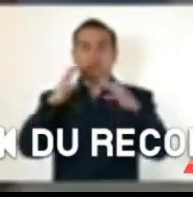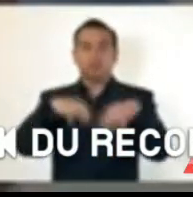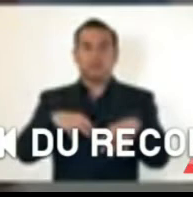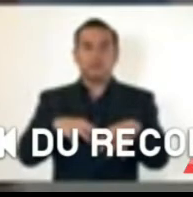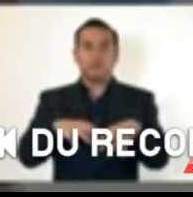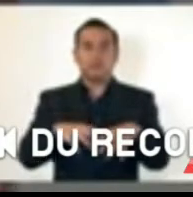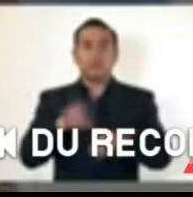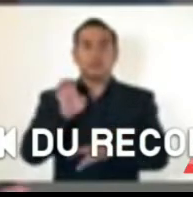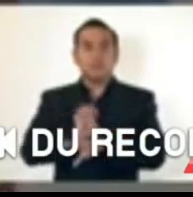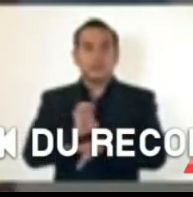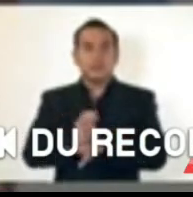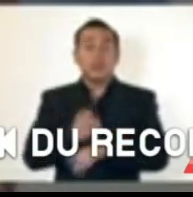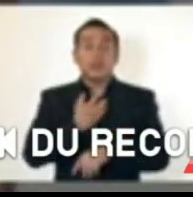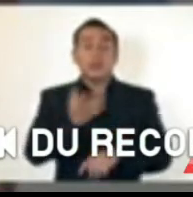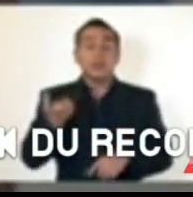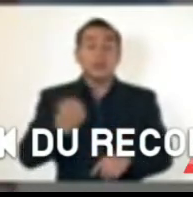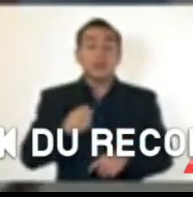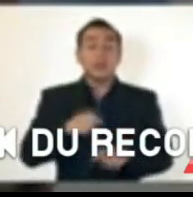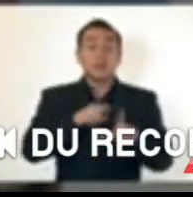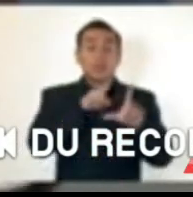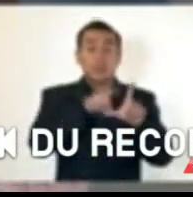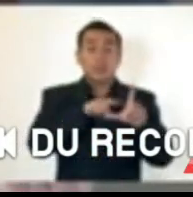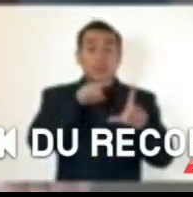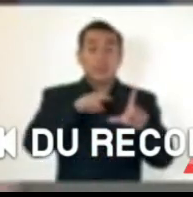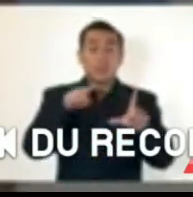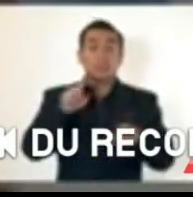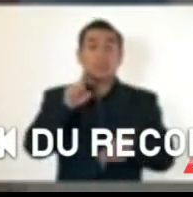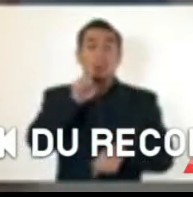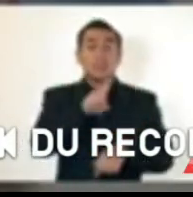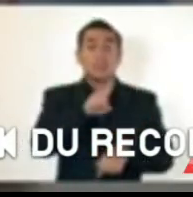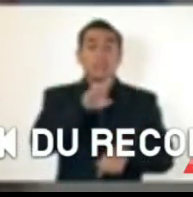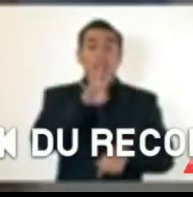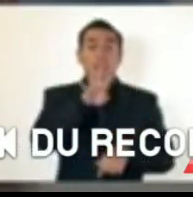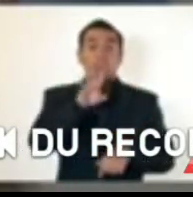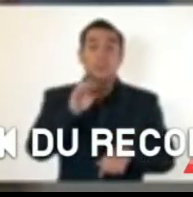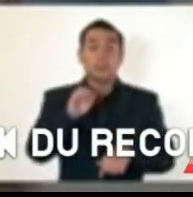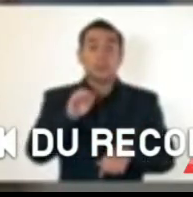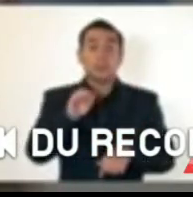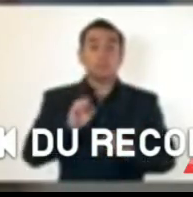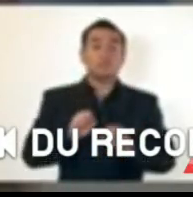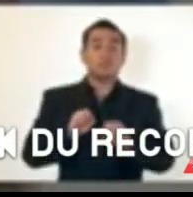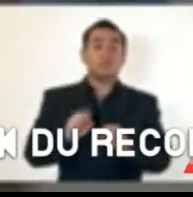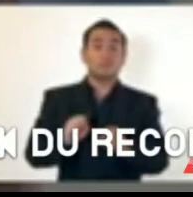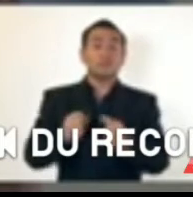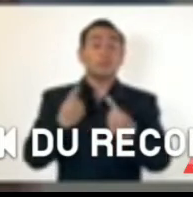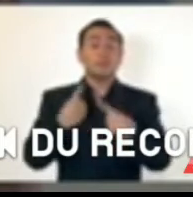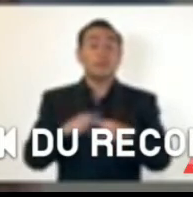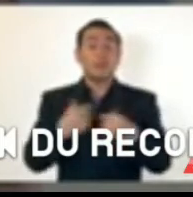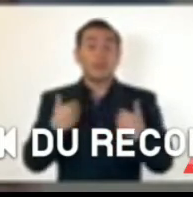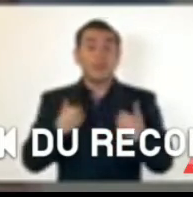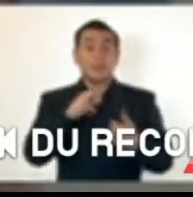estadísticas. Ya las estadísticas de Ecuador dicen que tiene 140 muertos, pero hay 350 cadáveres en el suelo.